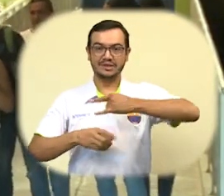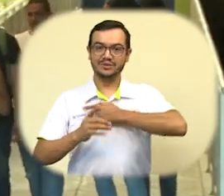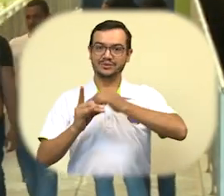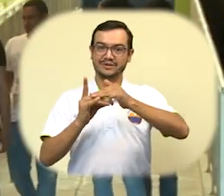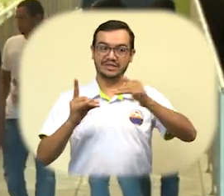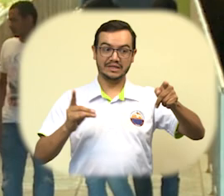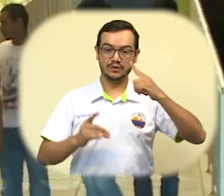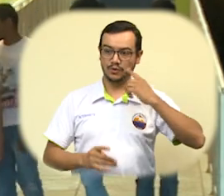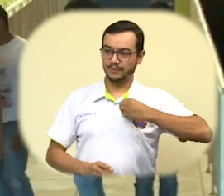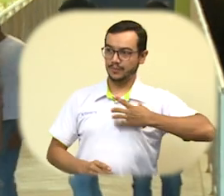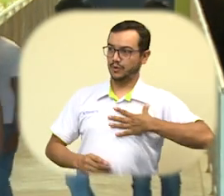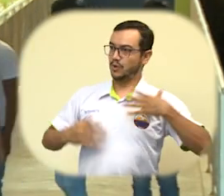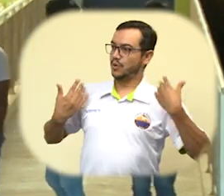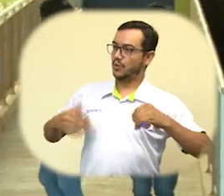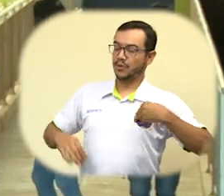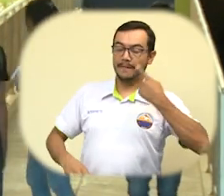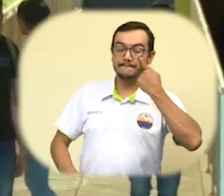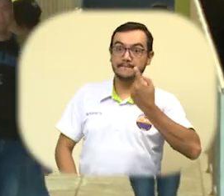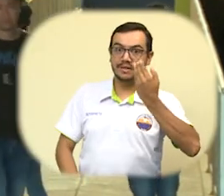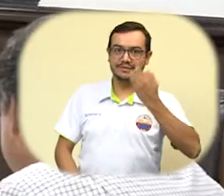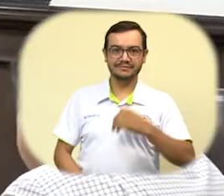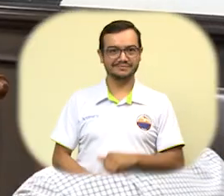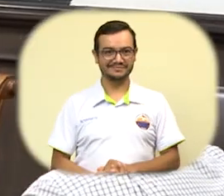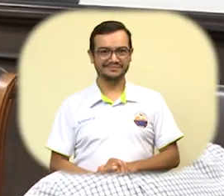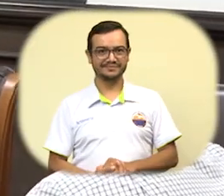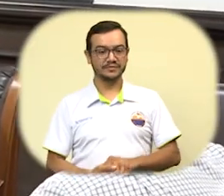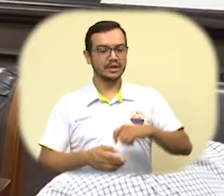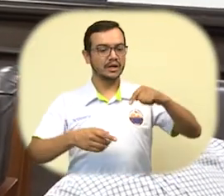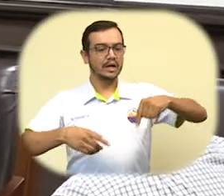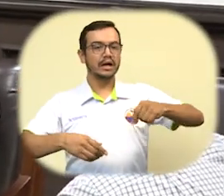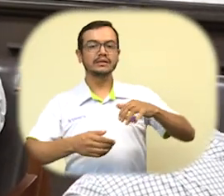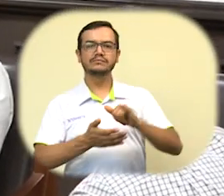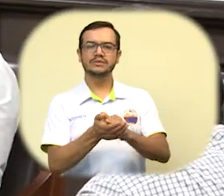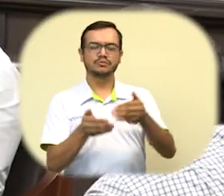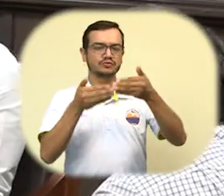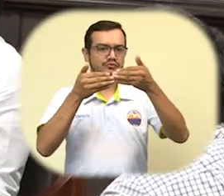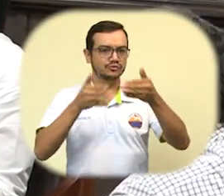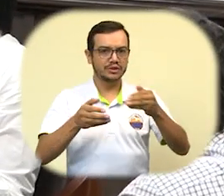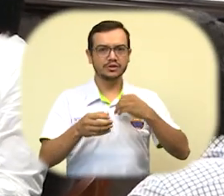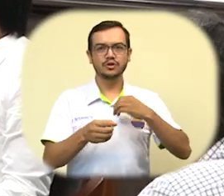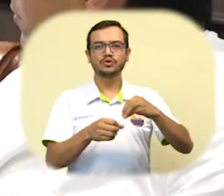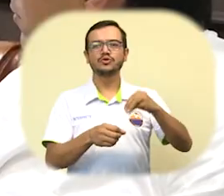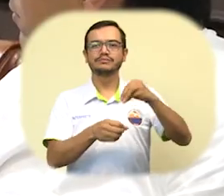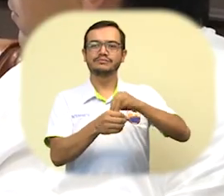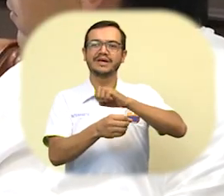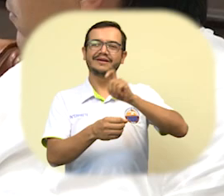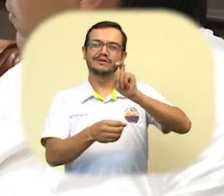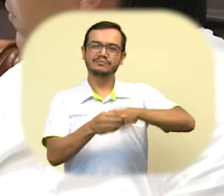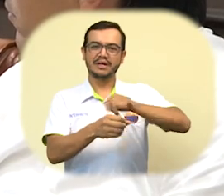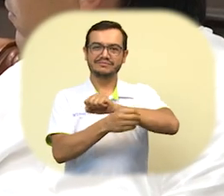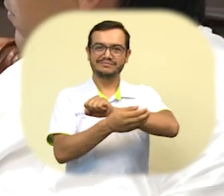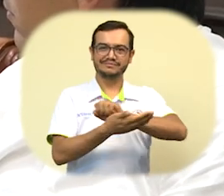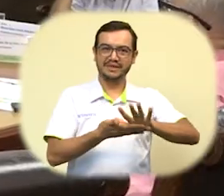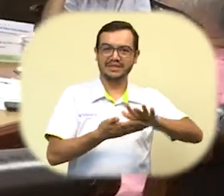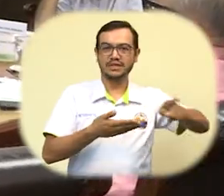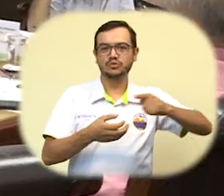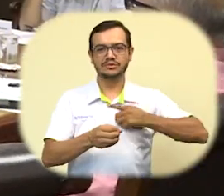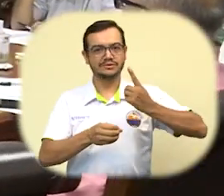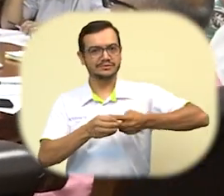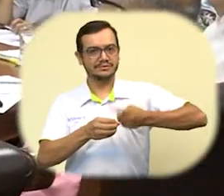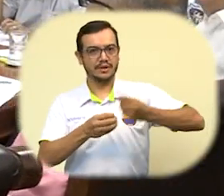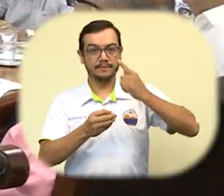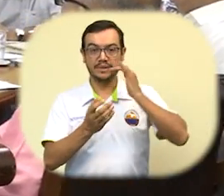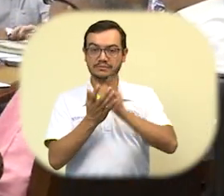Mater celebraron esta oportunidad sin precedentes. La creación de la beca Sierra Nevada para estudios de maestrías y